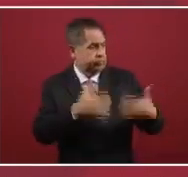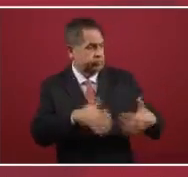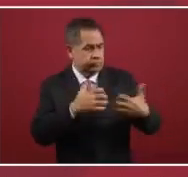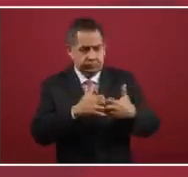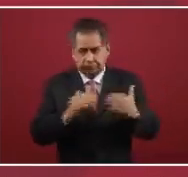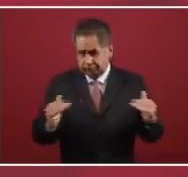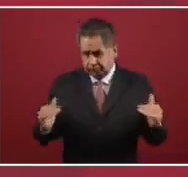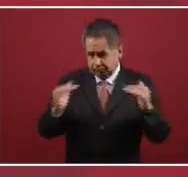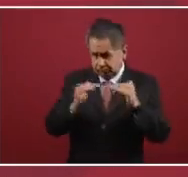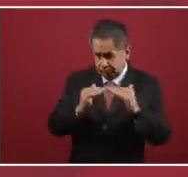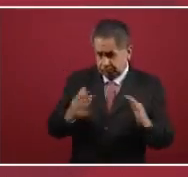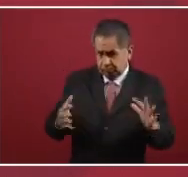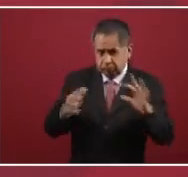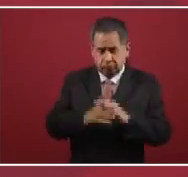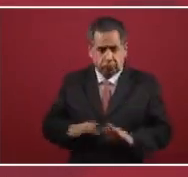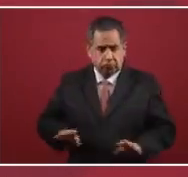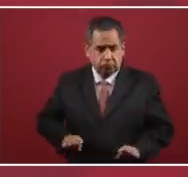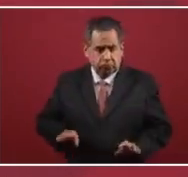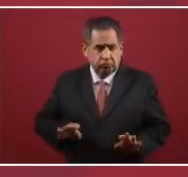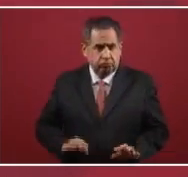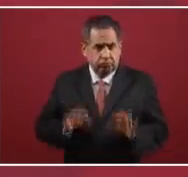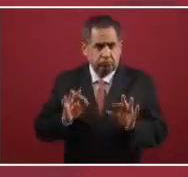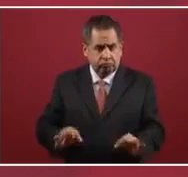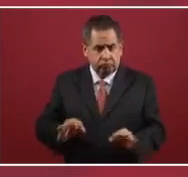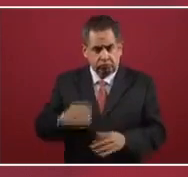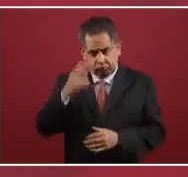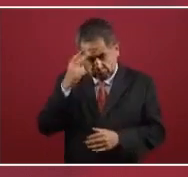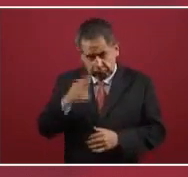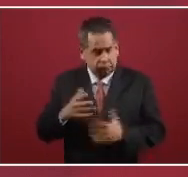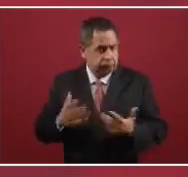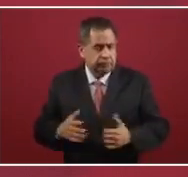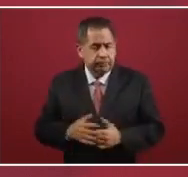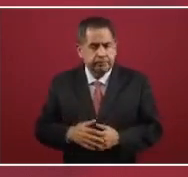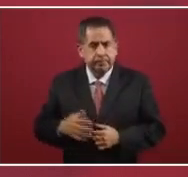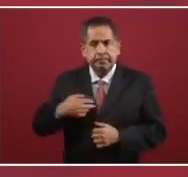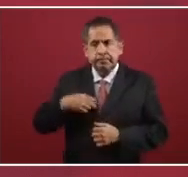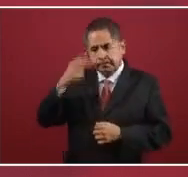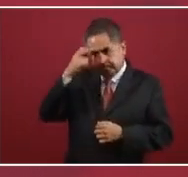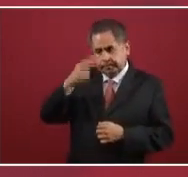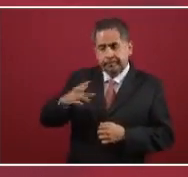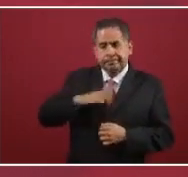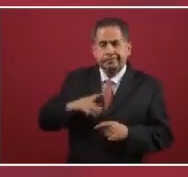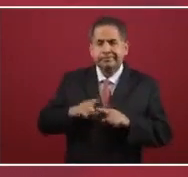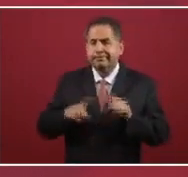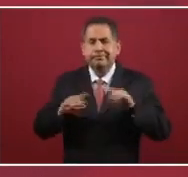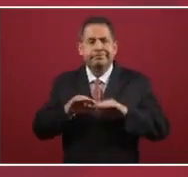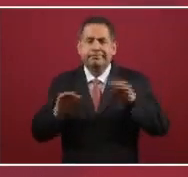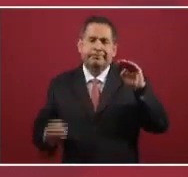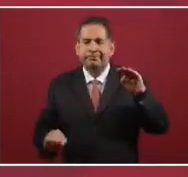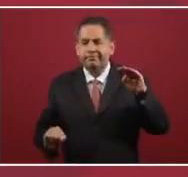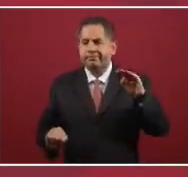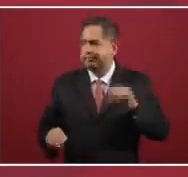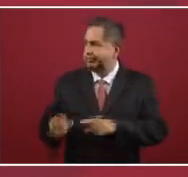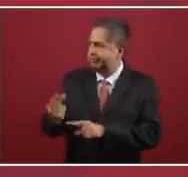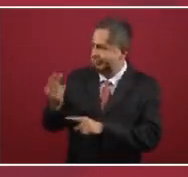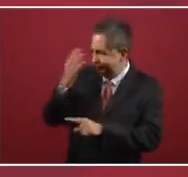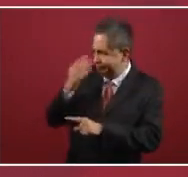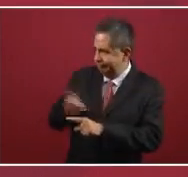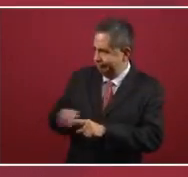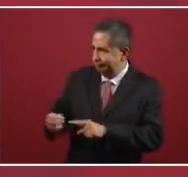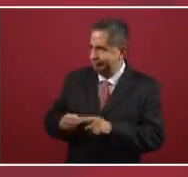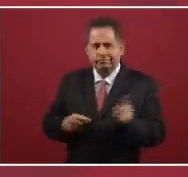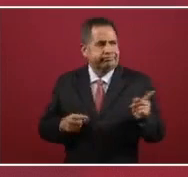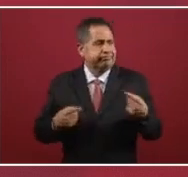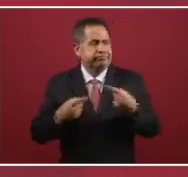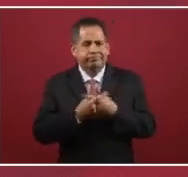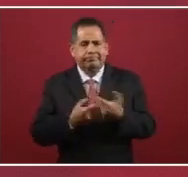tienen las empresas mexicanas. Y en México se ha encontrado que hay una brecha. ¿Cómo cerrar esa brecha? Una parte y una